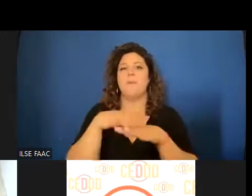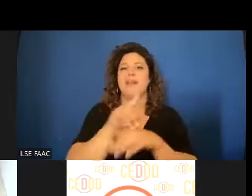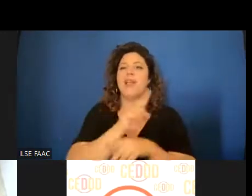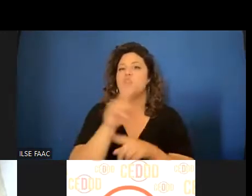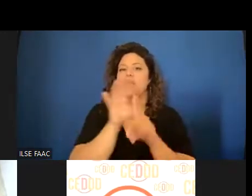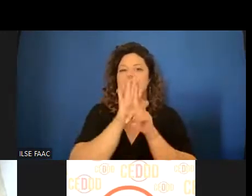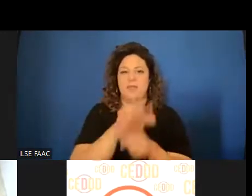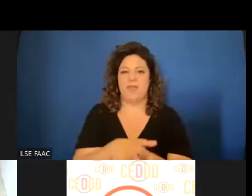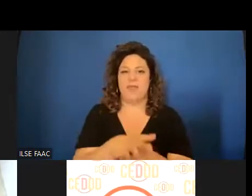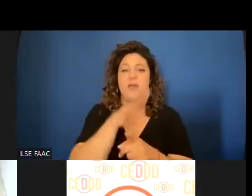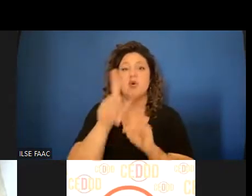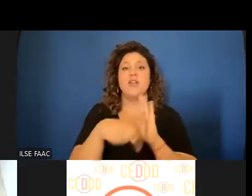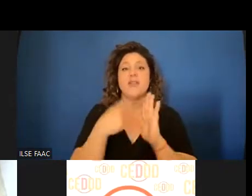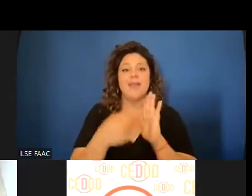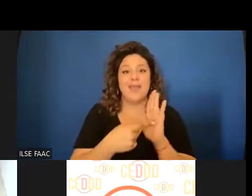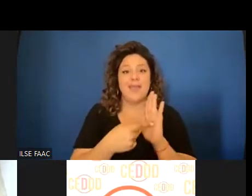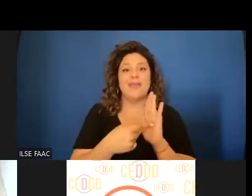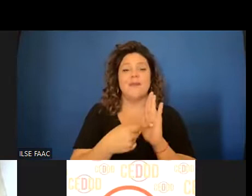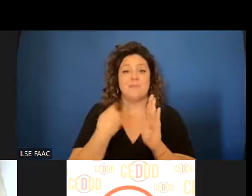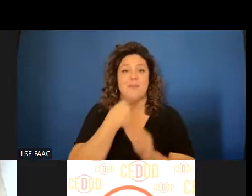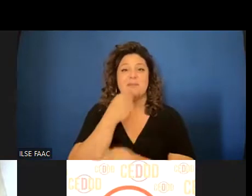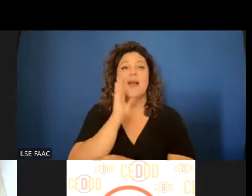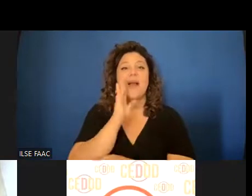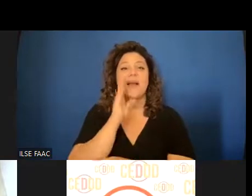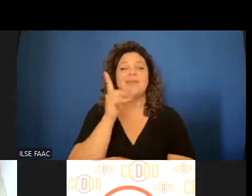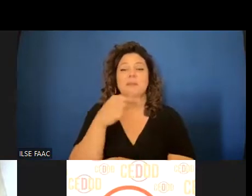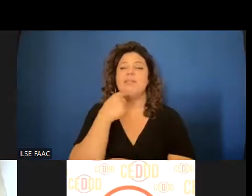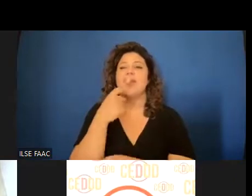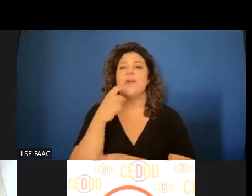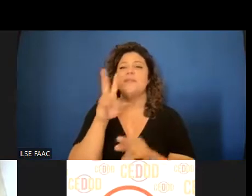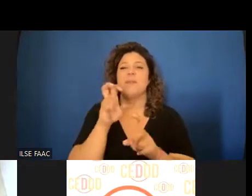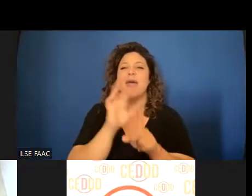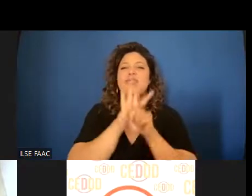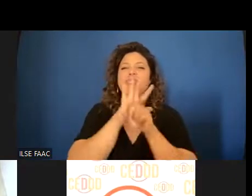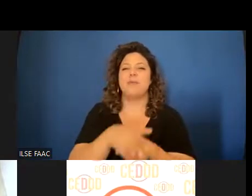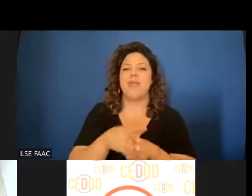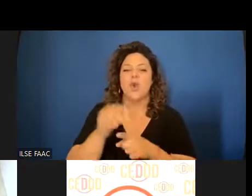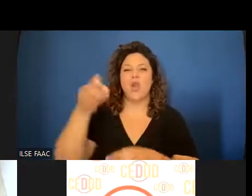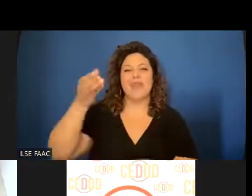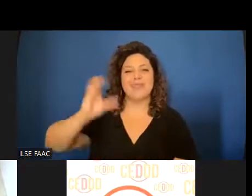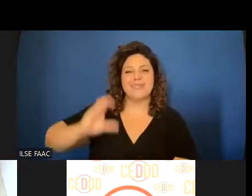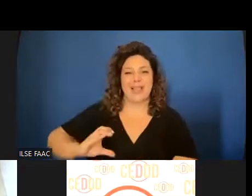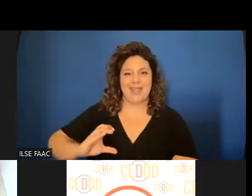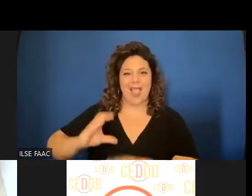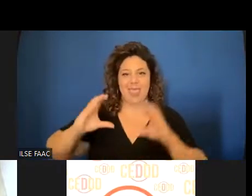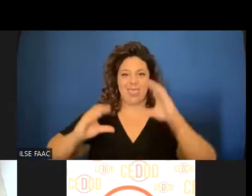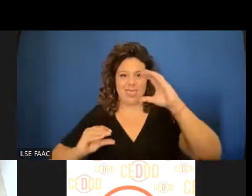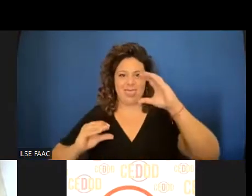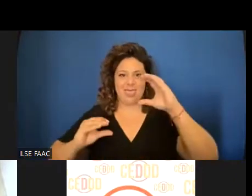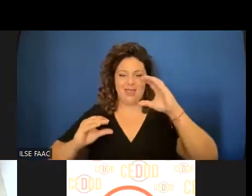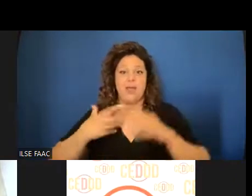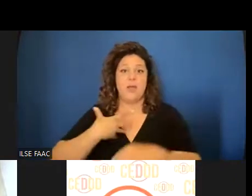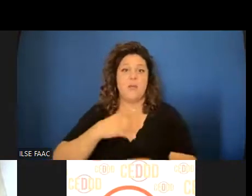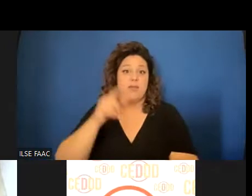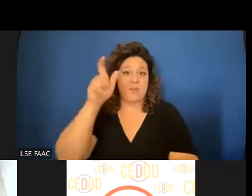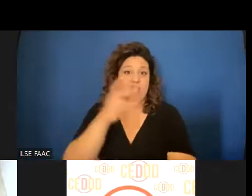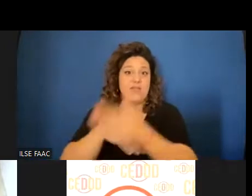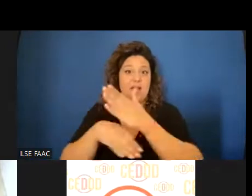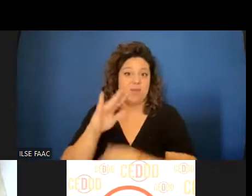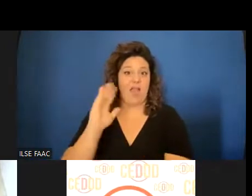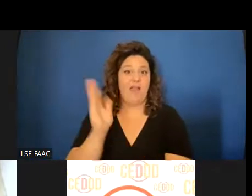vamos a un 32, ya oficialmente pues pierde todos esos beneficios fiscales. Si